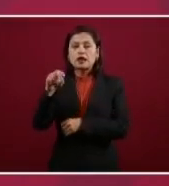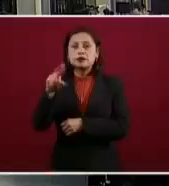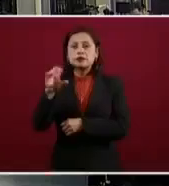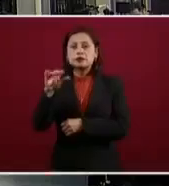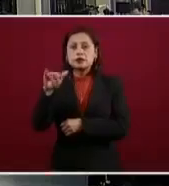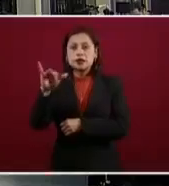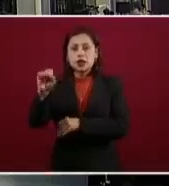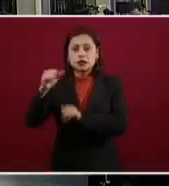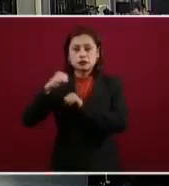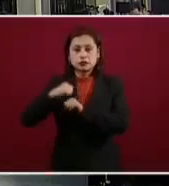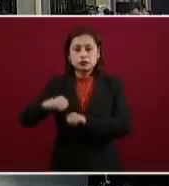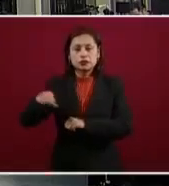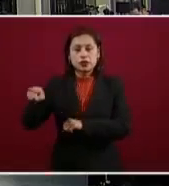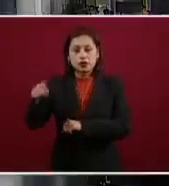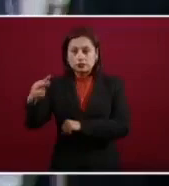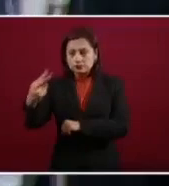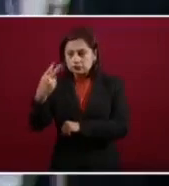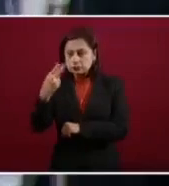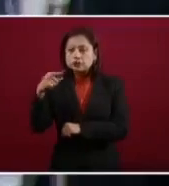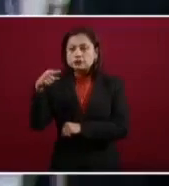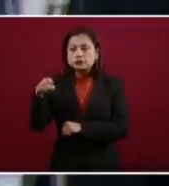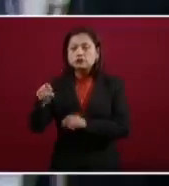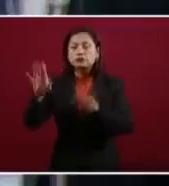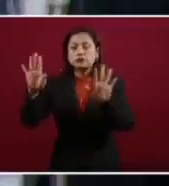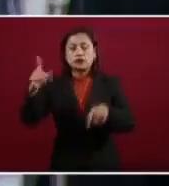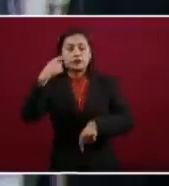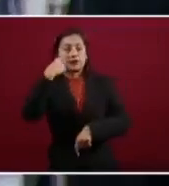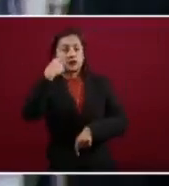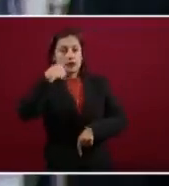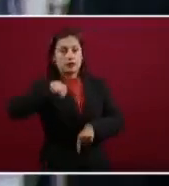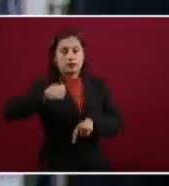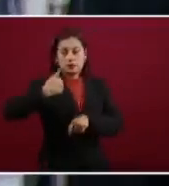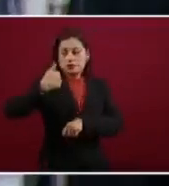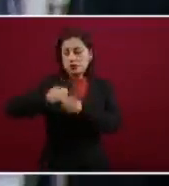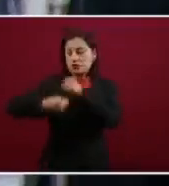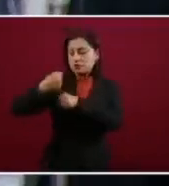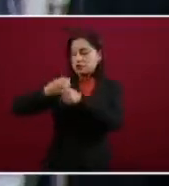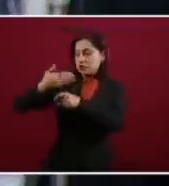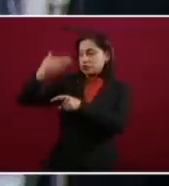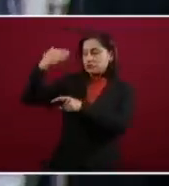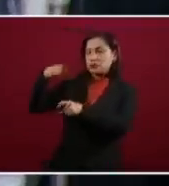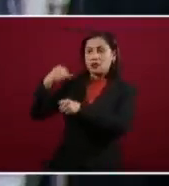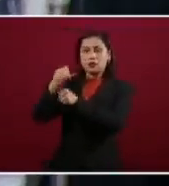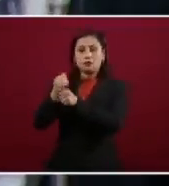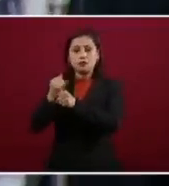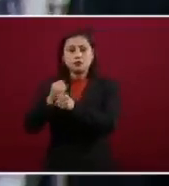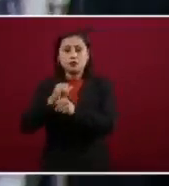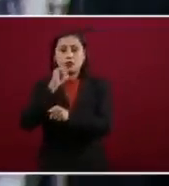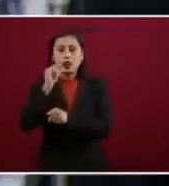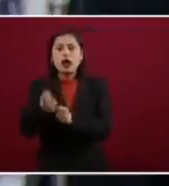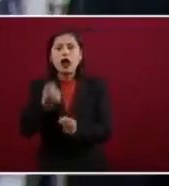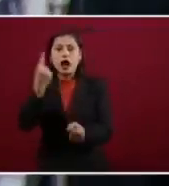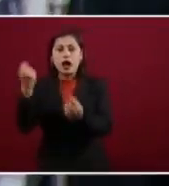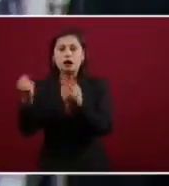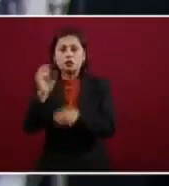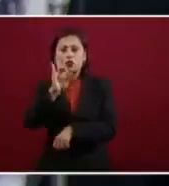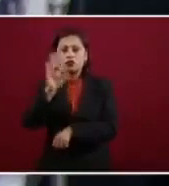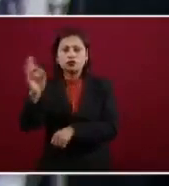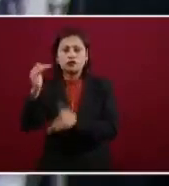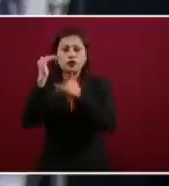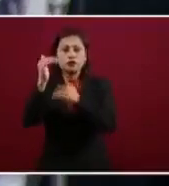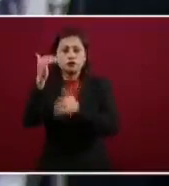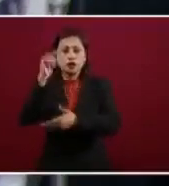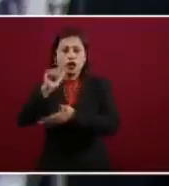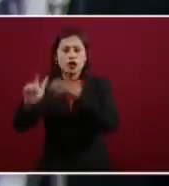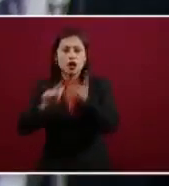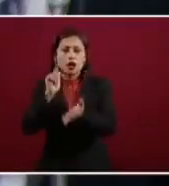no se hicieron desde hace en mi caso de hace seis años sí pero no le hacen algunos de los delitos ya prescribieron lo único que me estoy yo